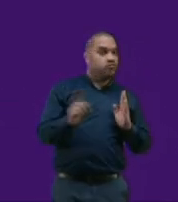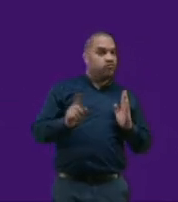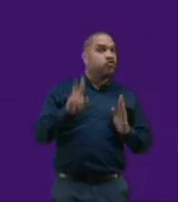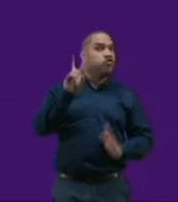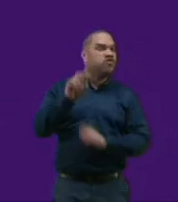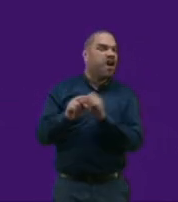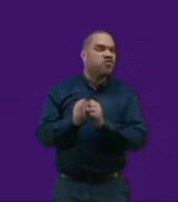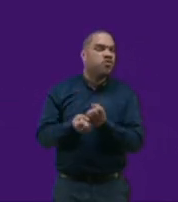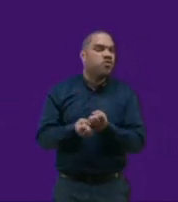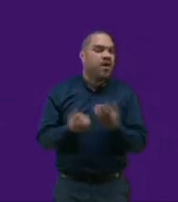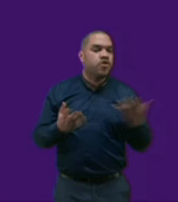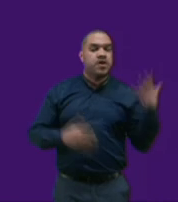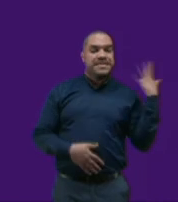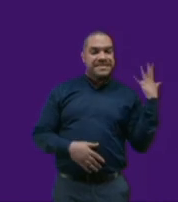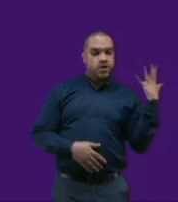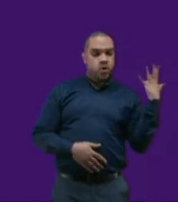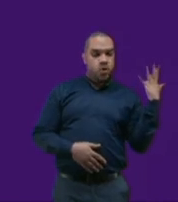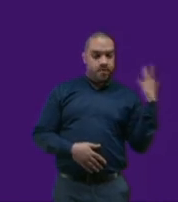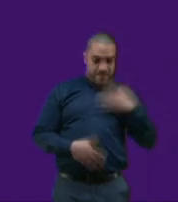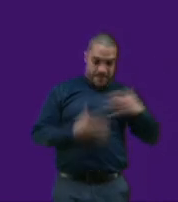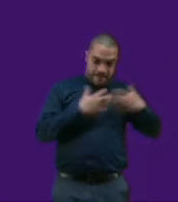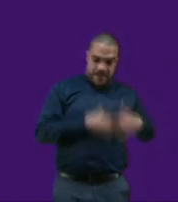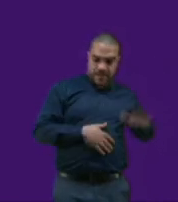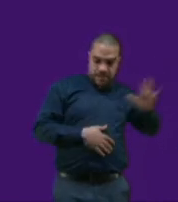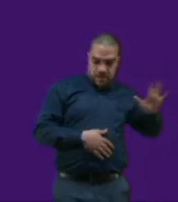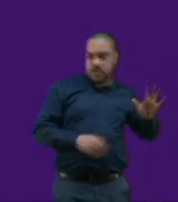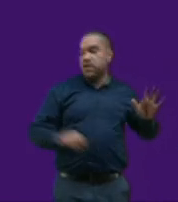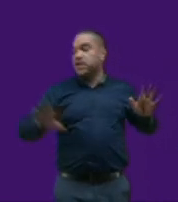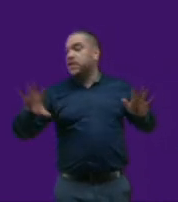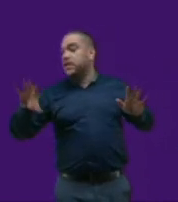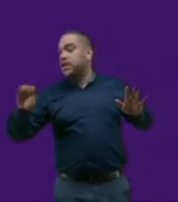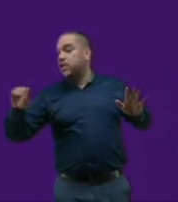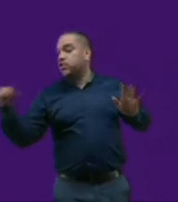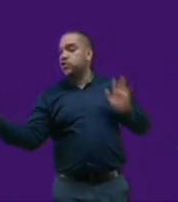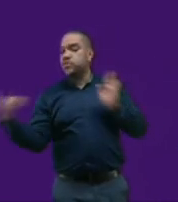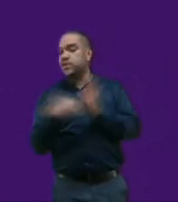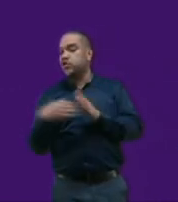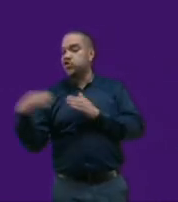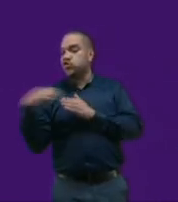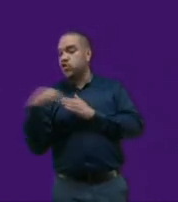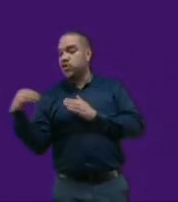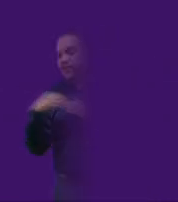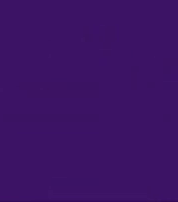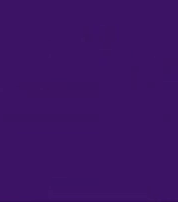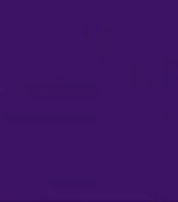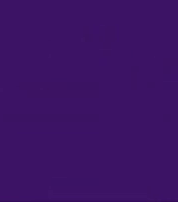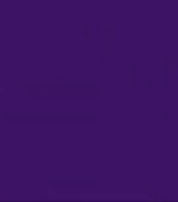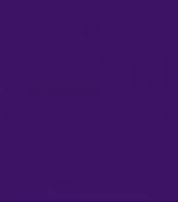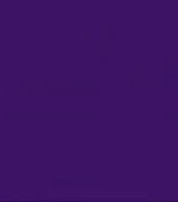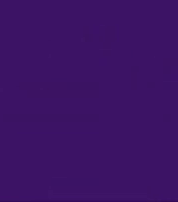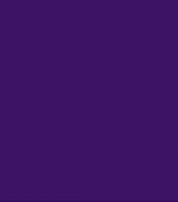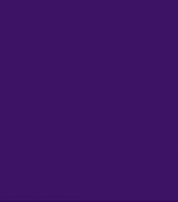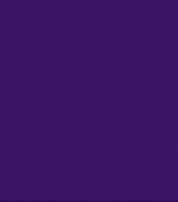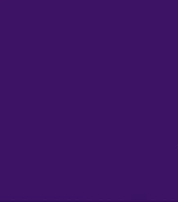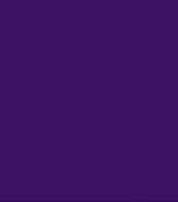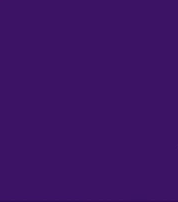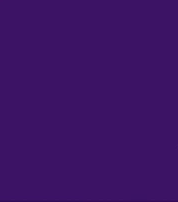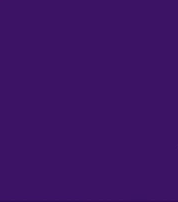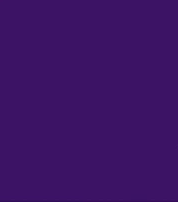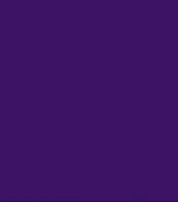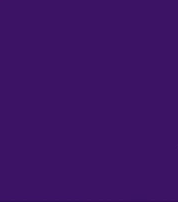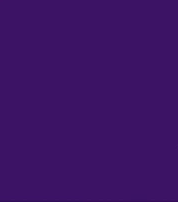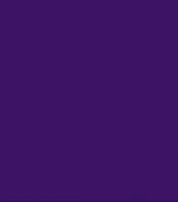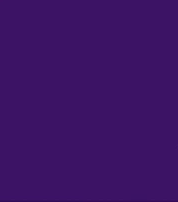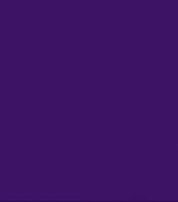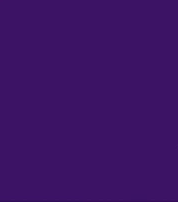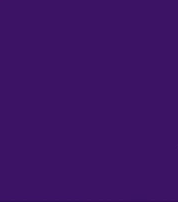Entonces vas a levantar 500 mil dólares a una evaluación de 5 millones. Entonces ese señor que te va a dar los